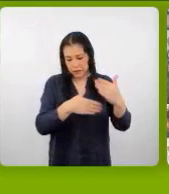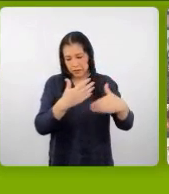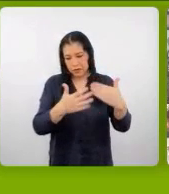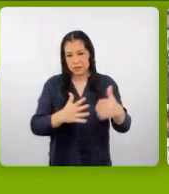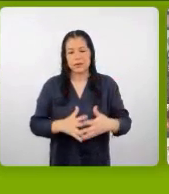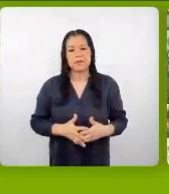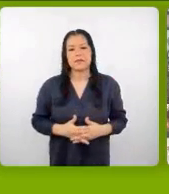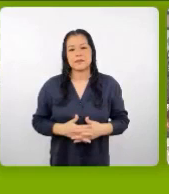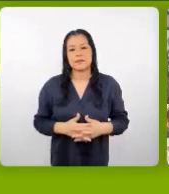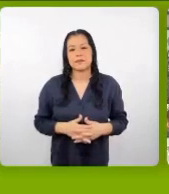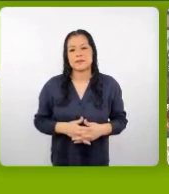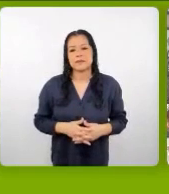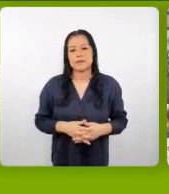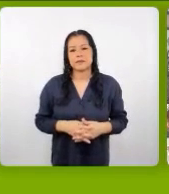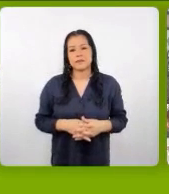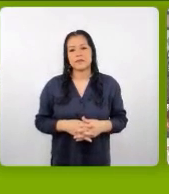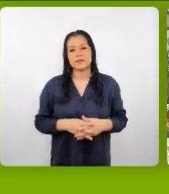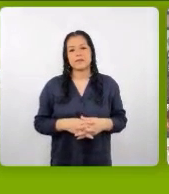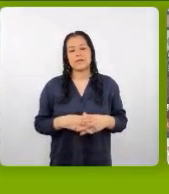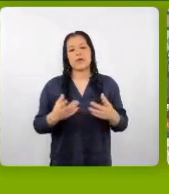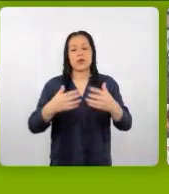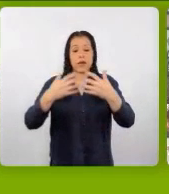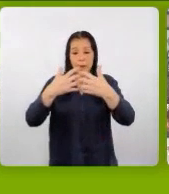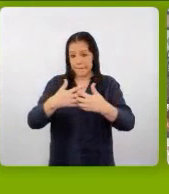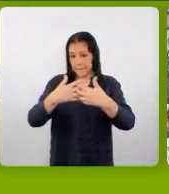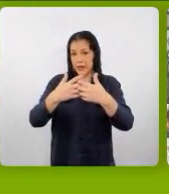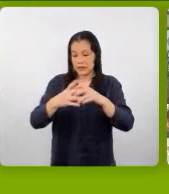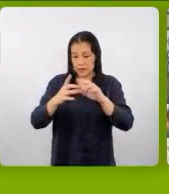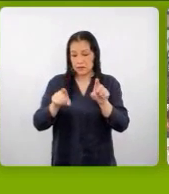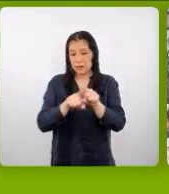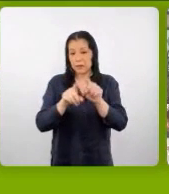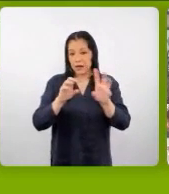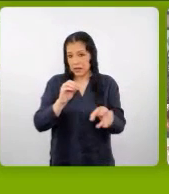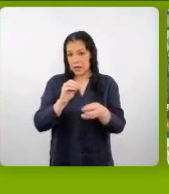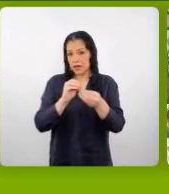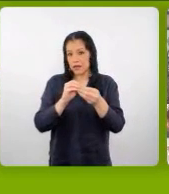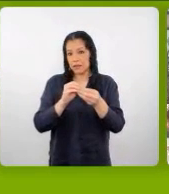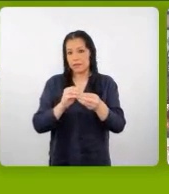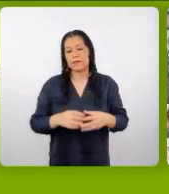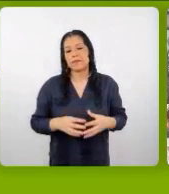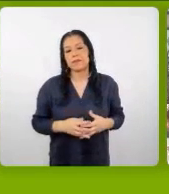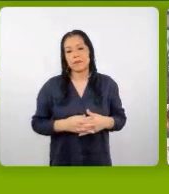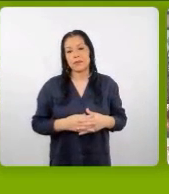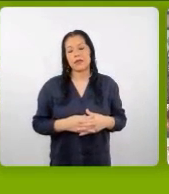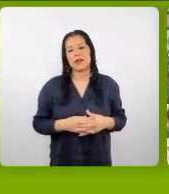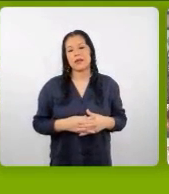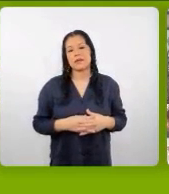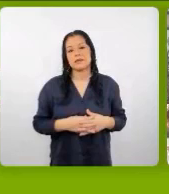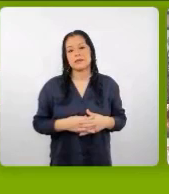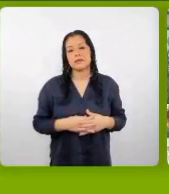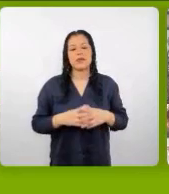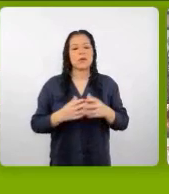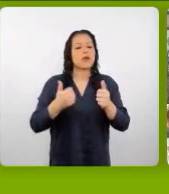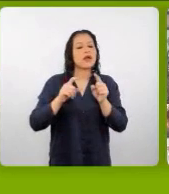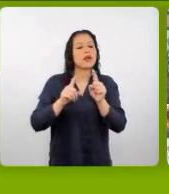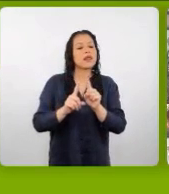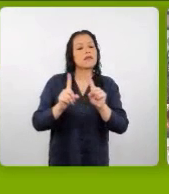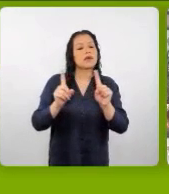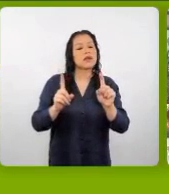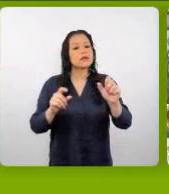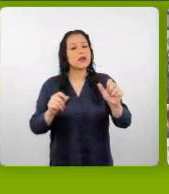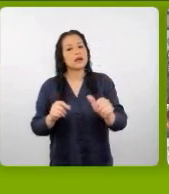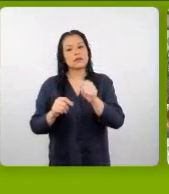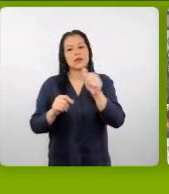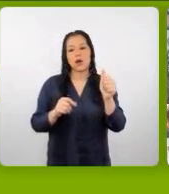capacitaciones con tour operadores, donde también ya añadimos el factor diferenciado que nos